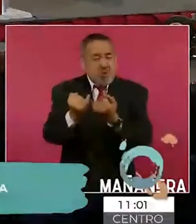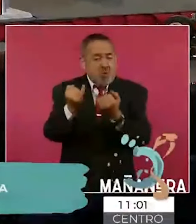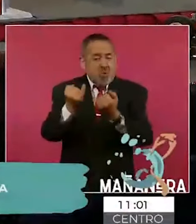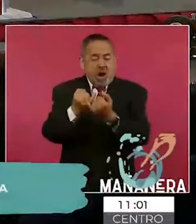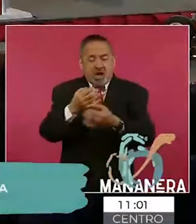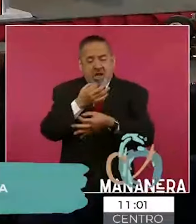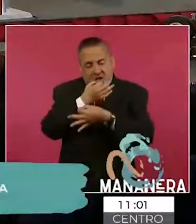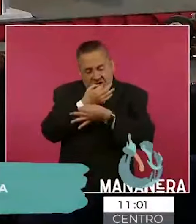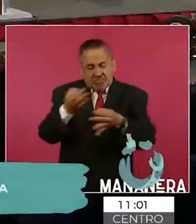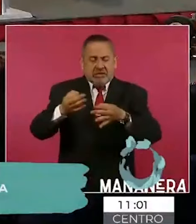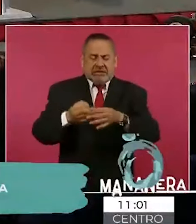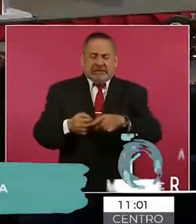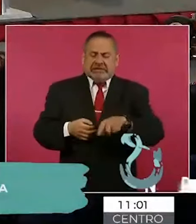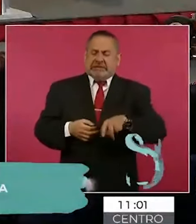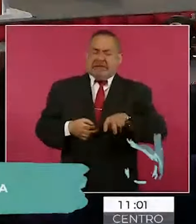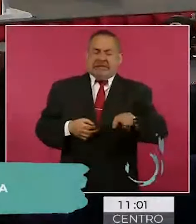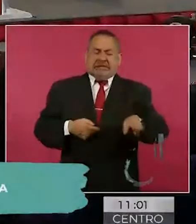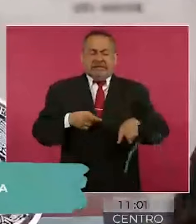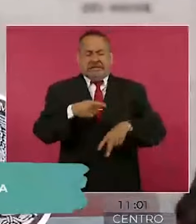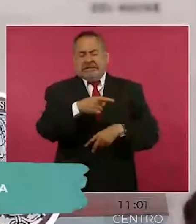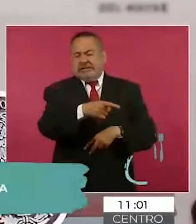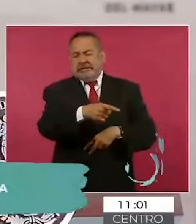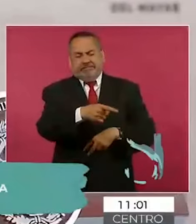expresó su